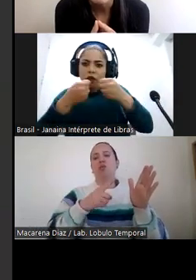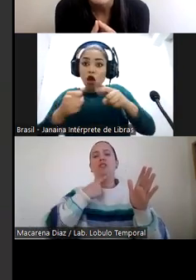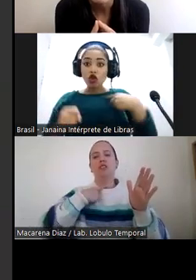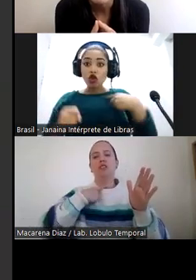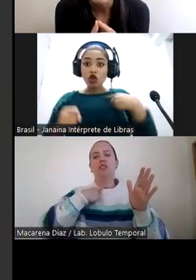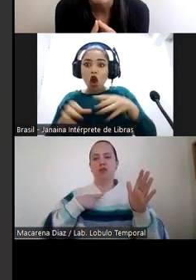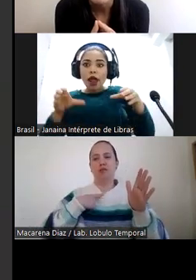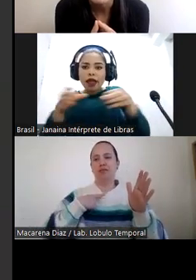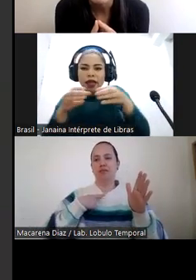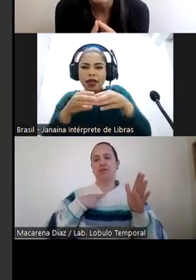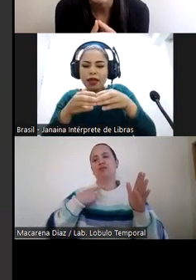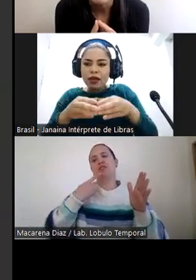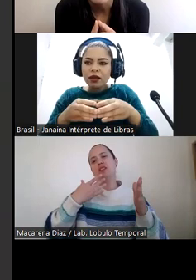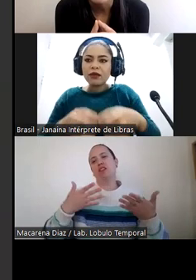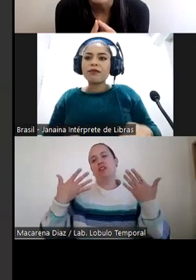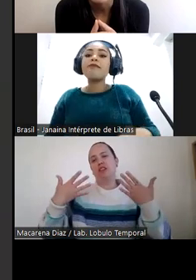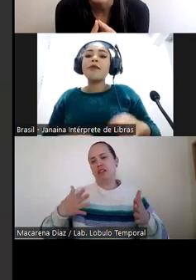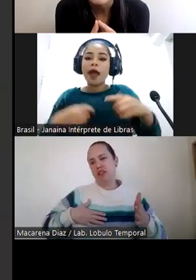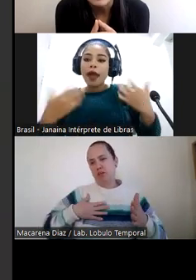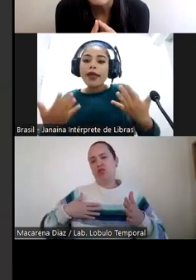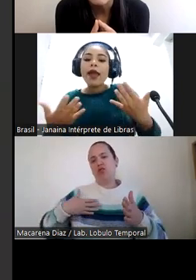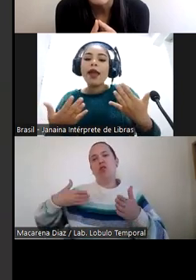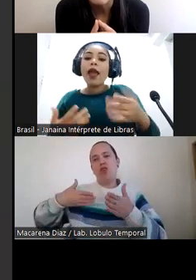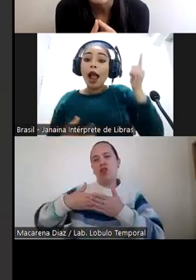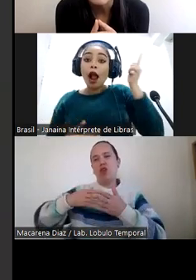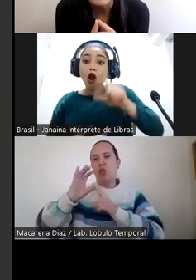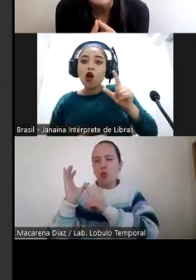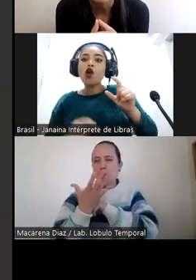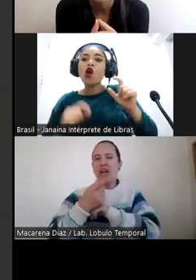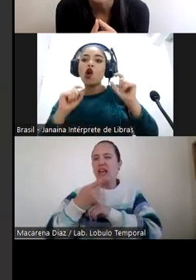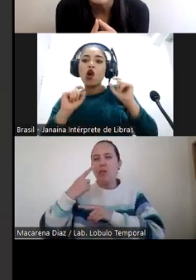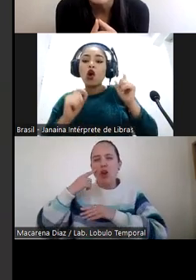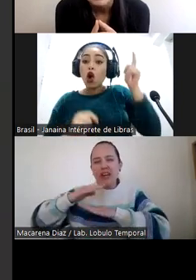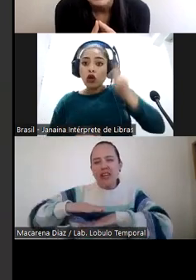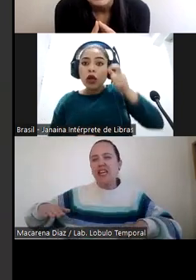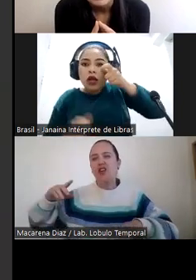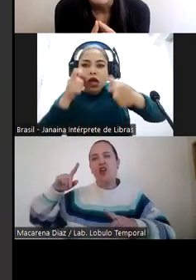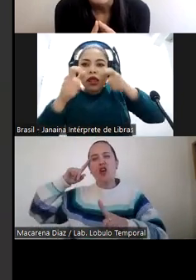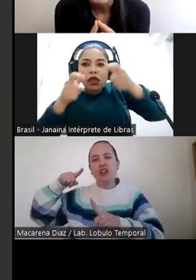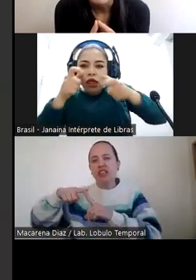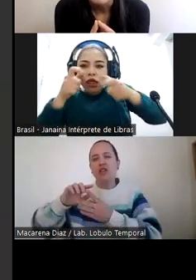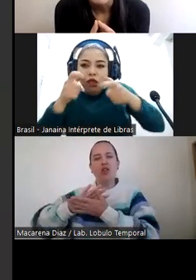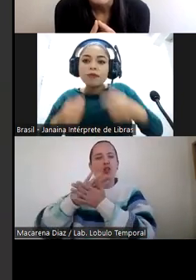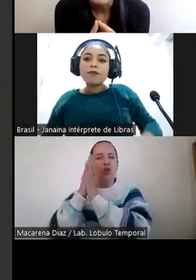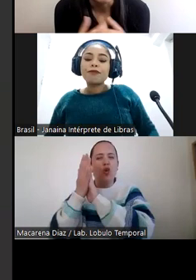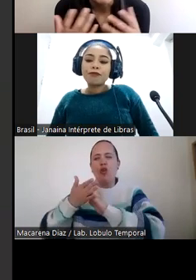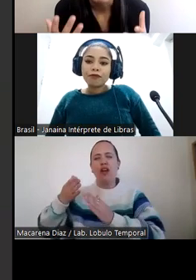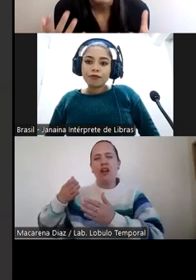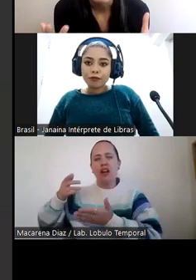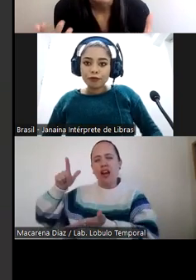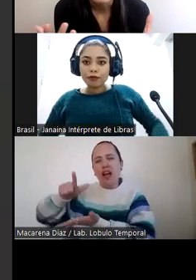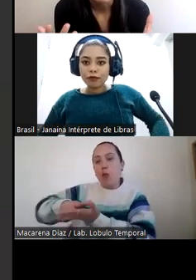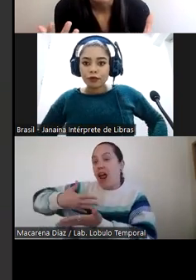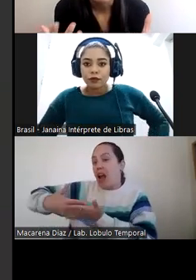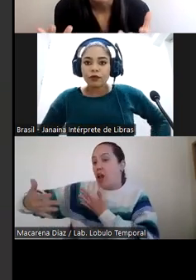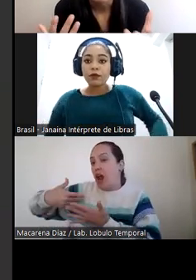nuestro objetivo es cumplir con su legado, ¿cierto? Con su interés, con esto, con las